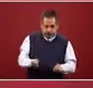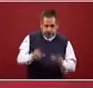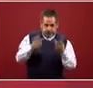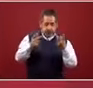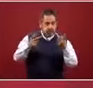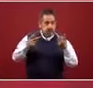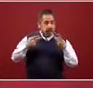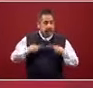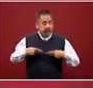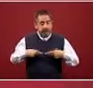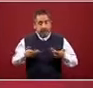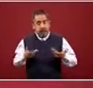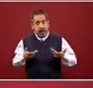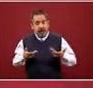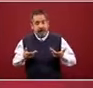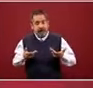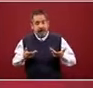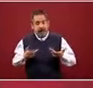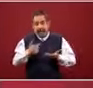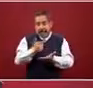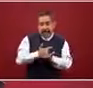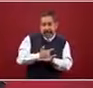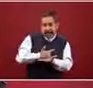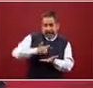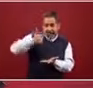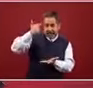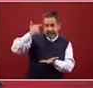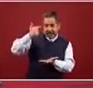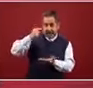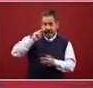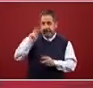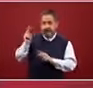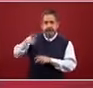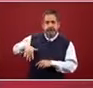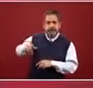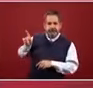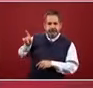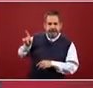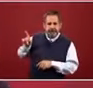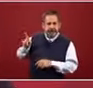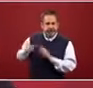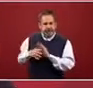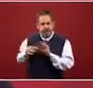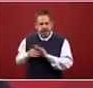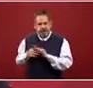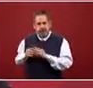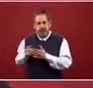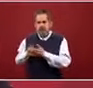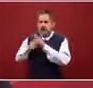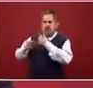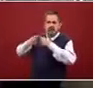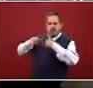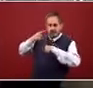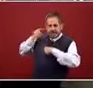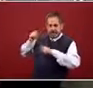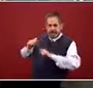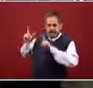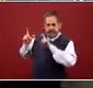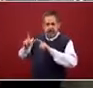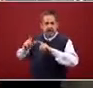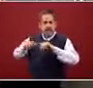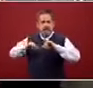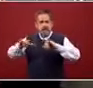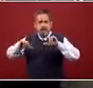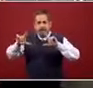o la proporción de personas que se encuentran graves, es precisamente lo que señalé, si me pasa dos diapositivas atrás, donde está el mapa